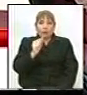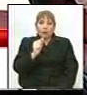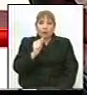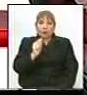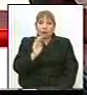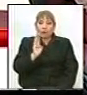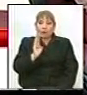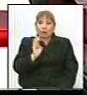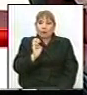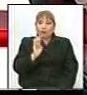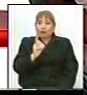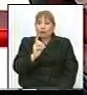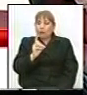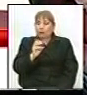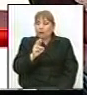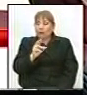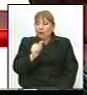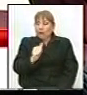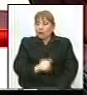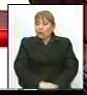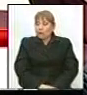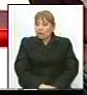nosotros, sí, perdón.